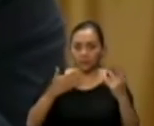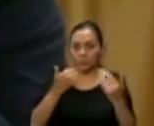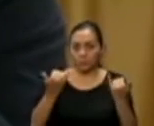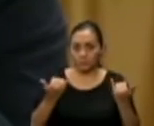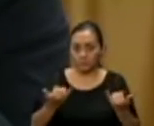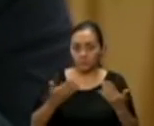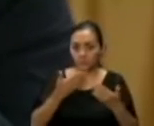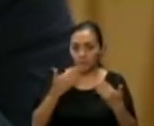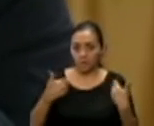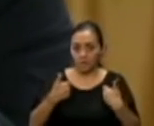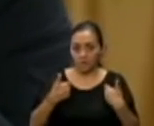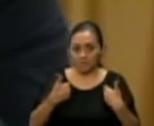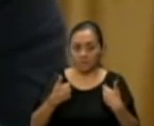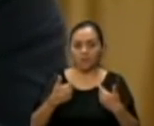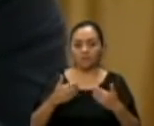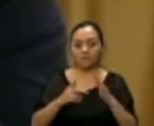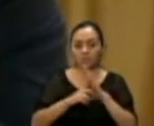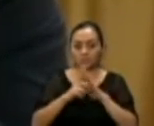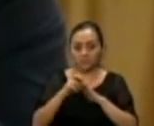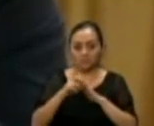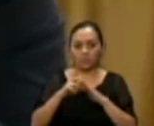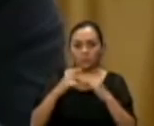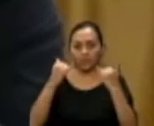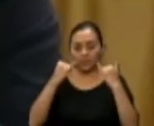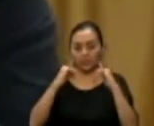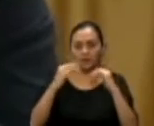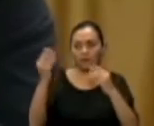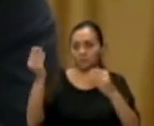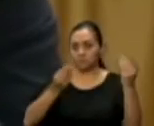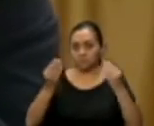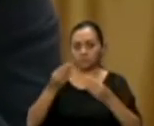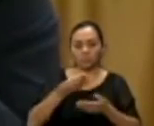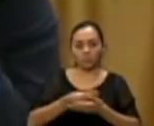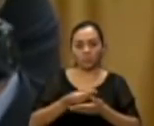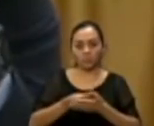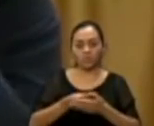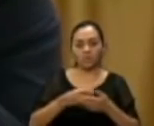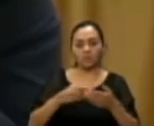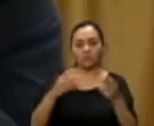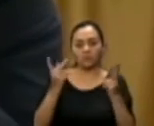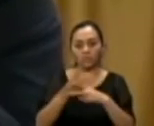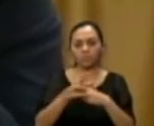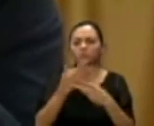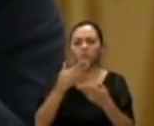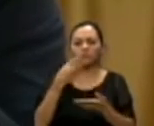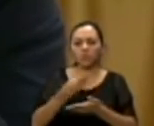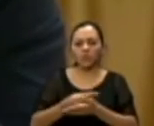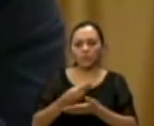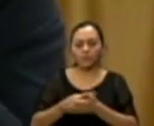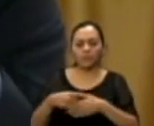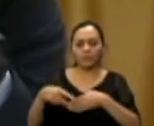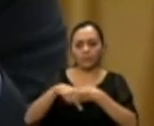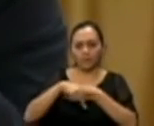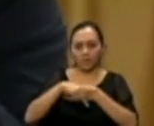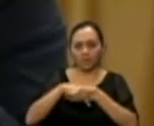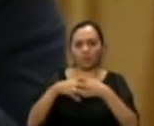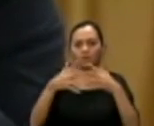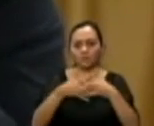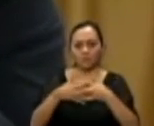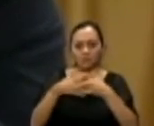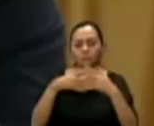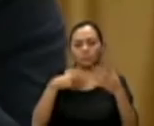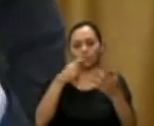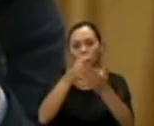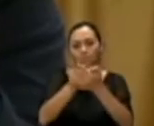desarrollo ganadero hemos importado las mejores reses reproductoras eeuu de paraguay quisiera agradecer nuevamente a